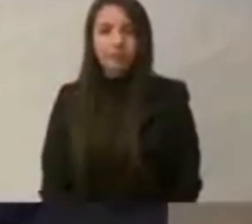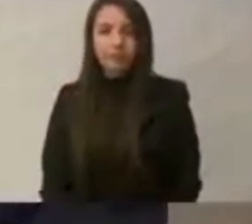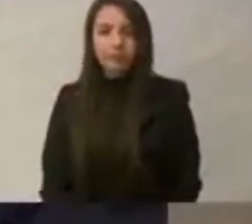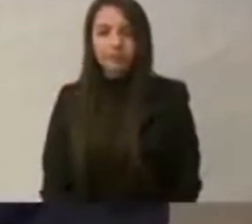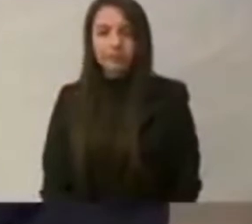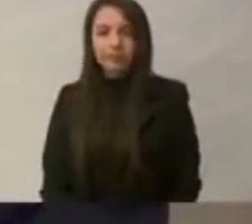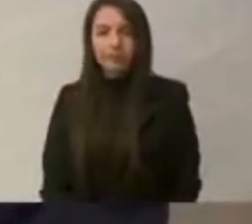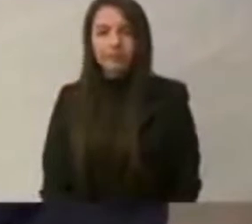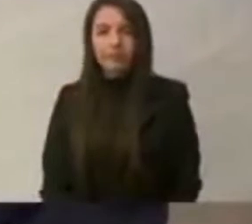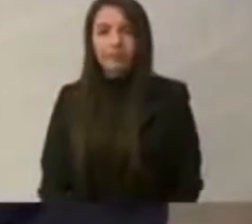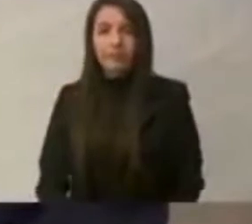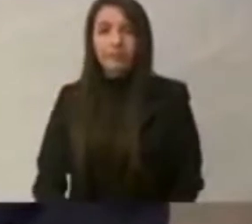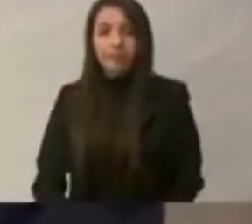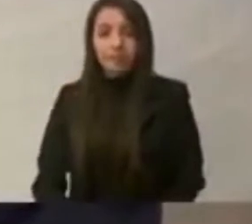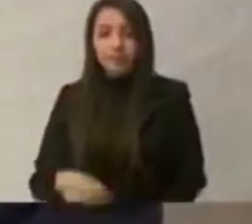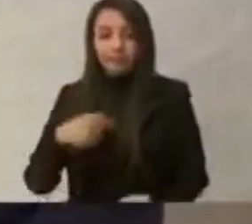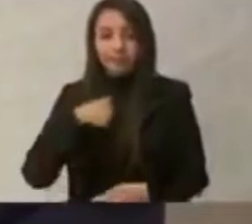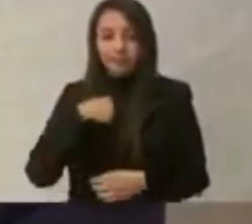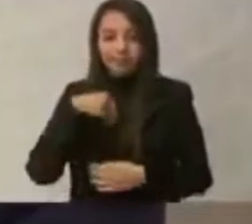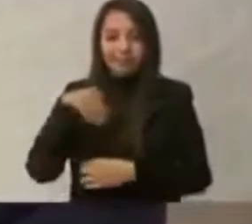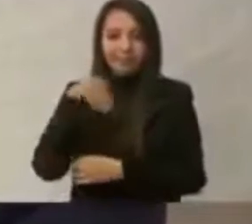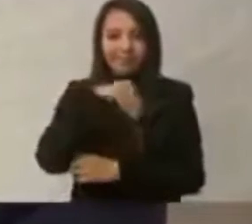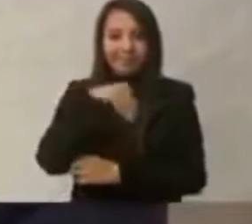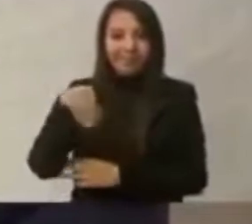en esta gira, además de